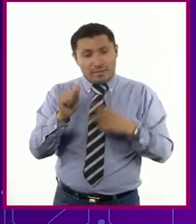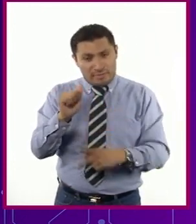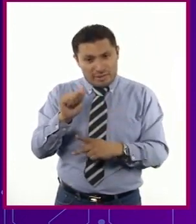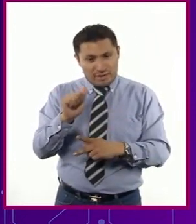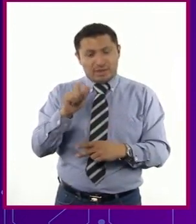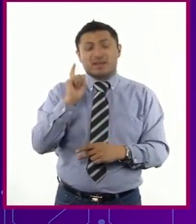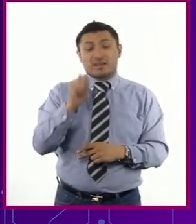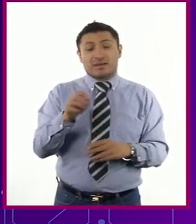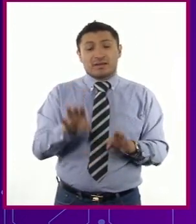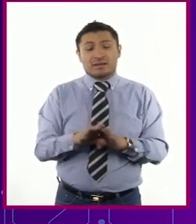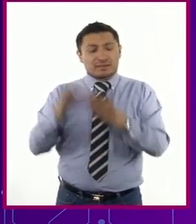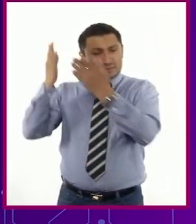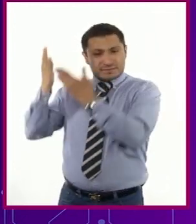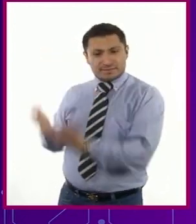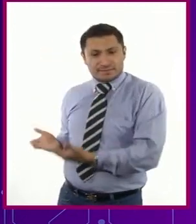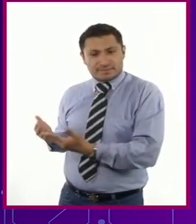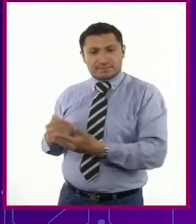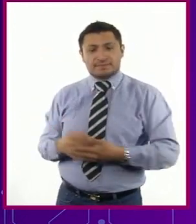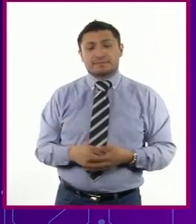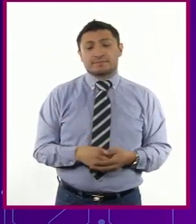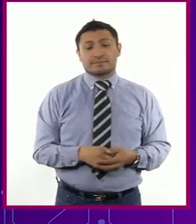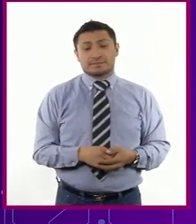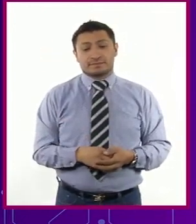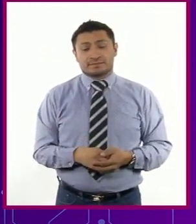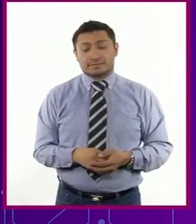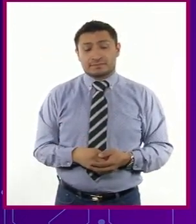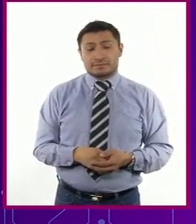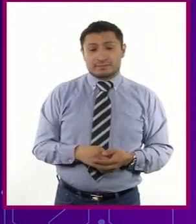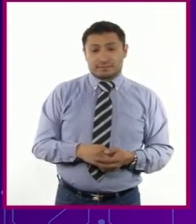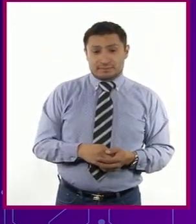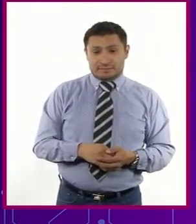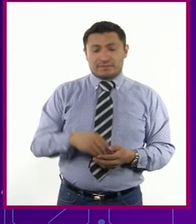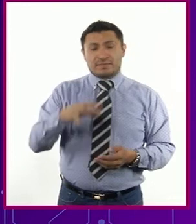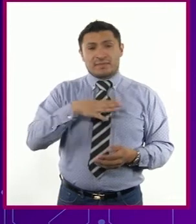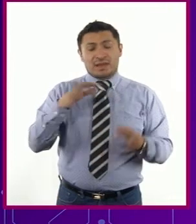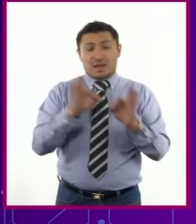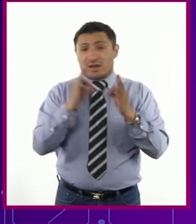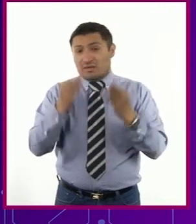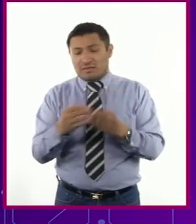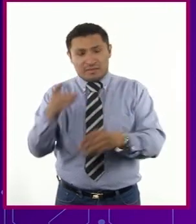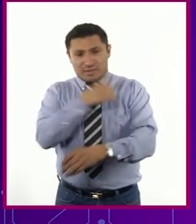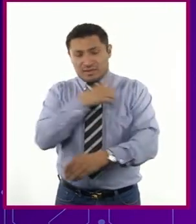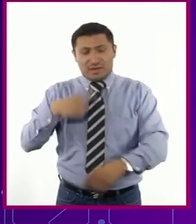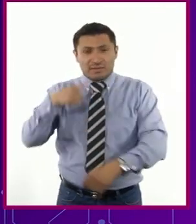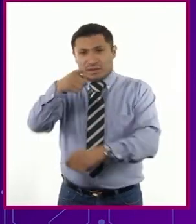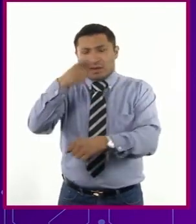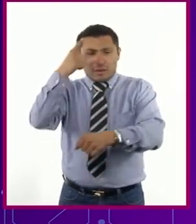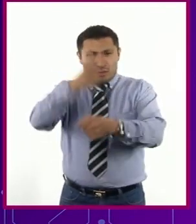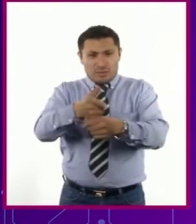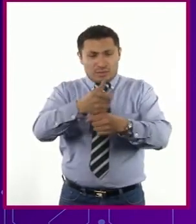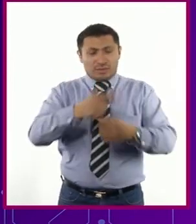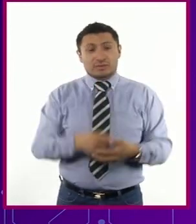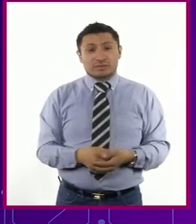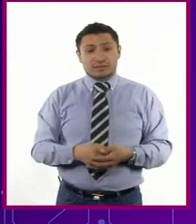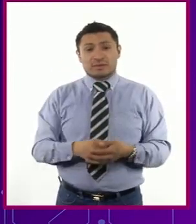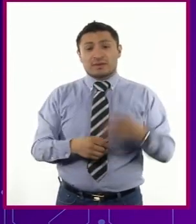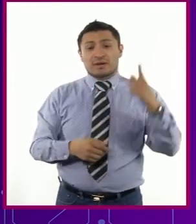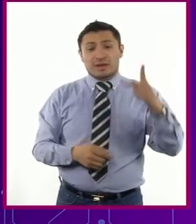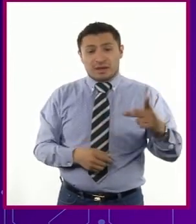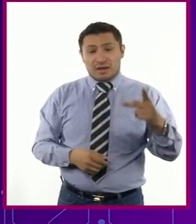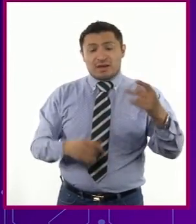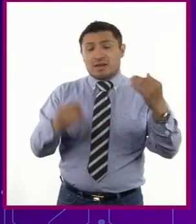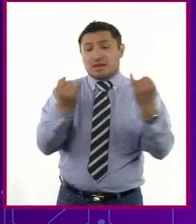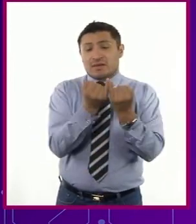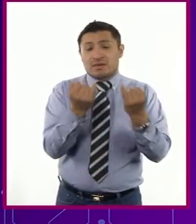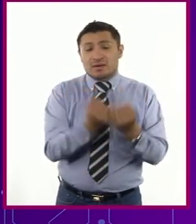las figuras que se presentan, que en este caso son medidas que se deben calcular. Perímetro de la